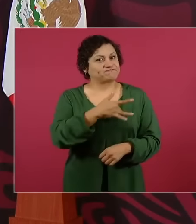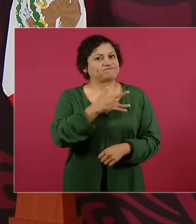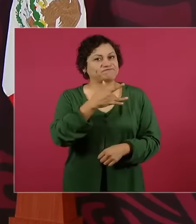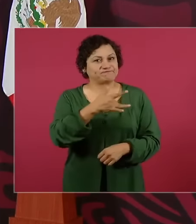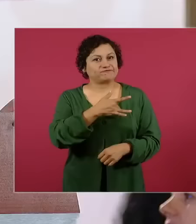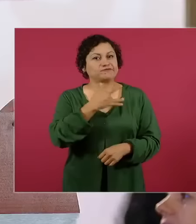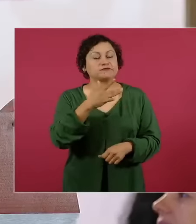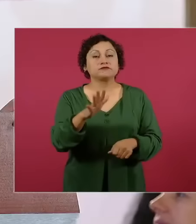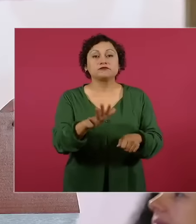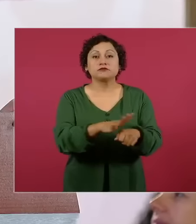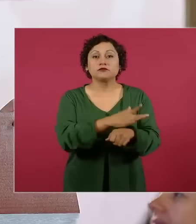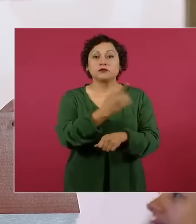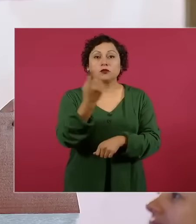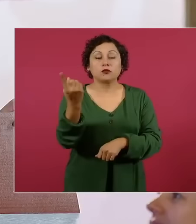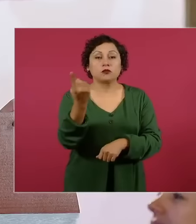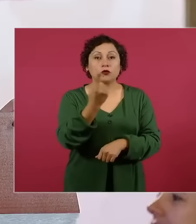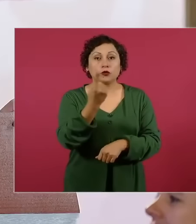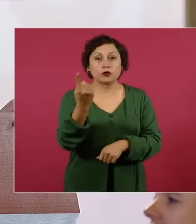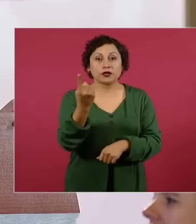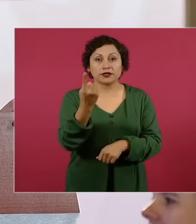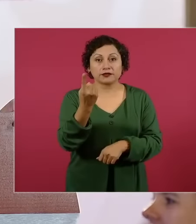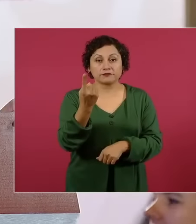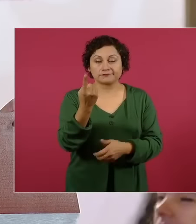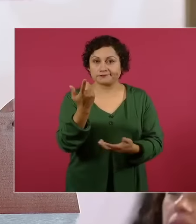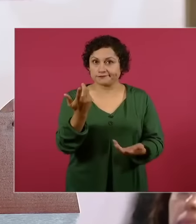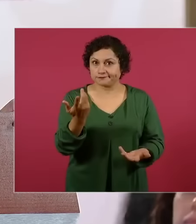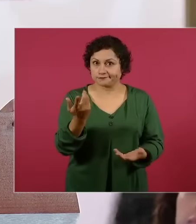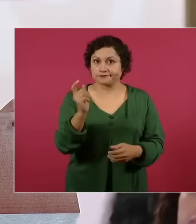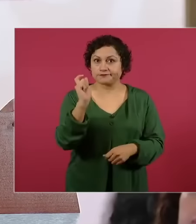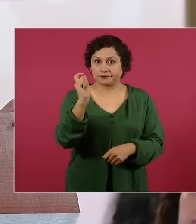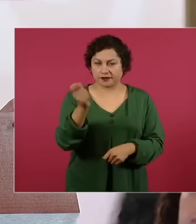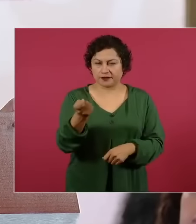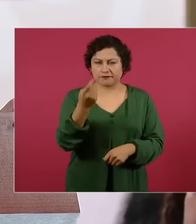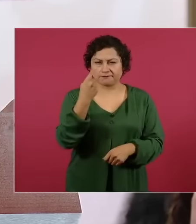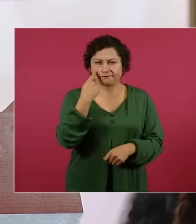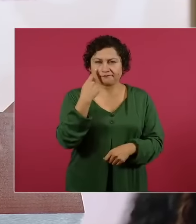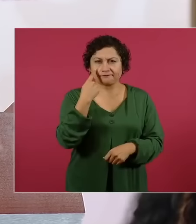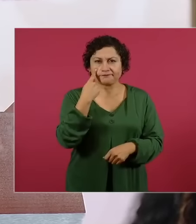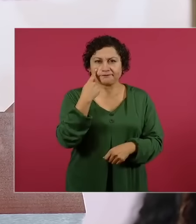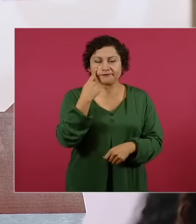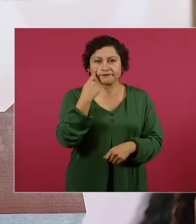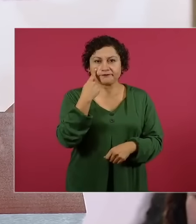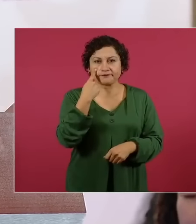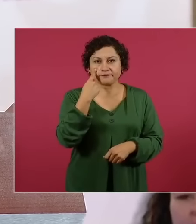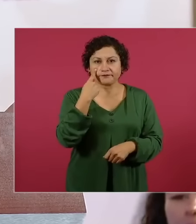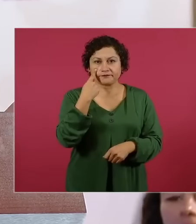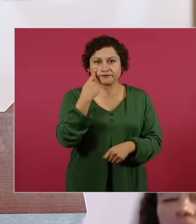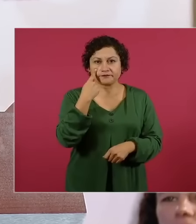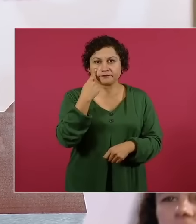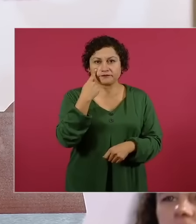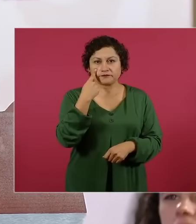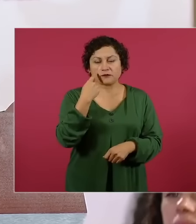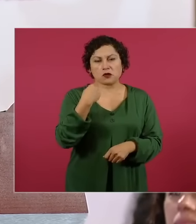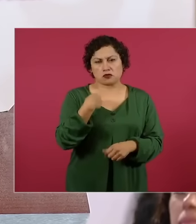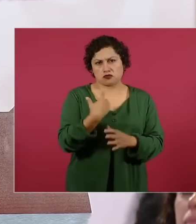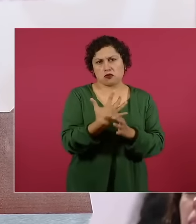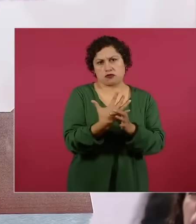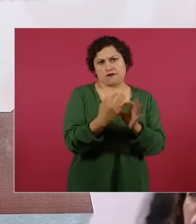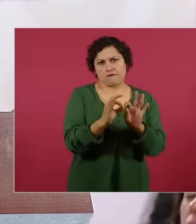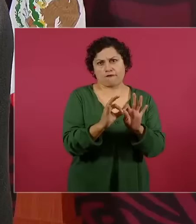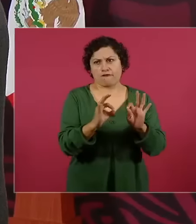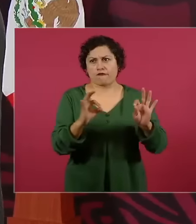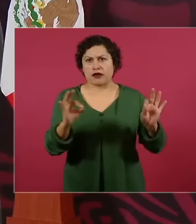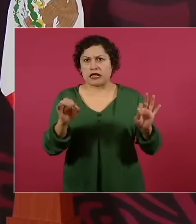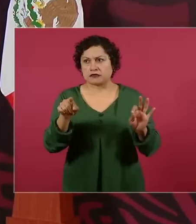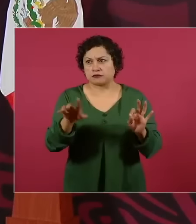Porque una cosa es proclamar el que por el bien de todos primero los pobres, y